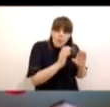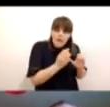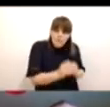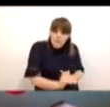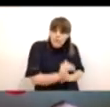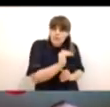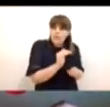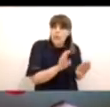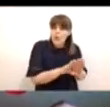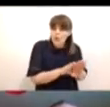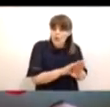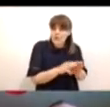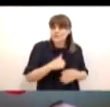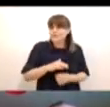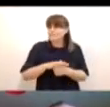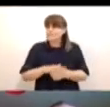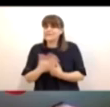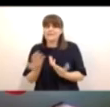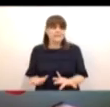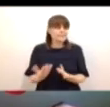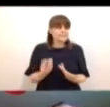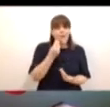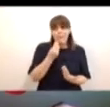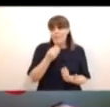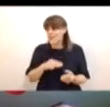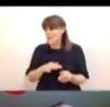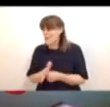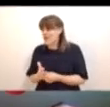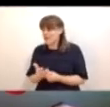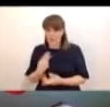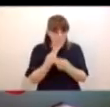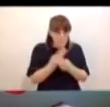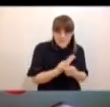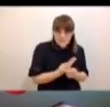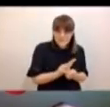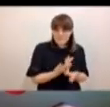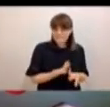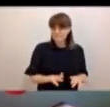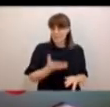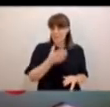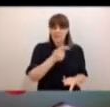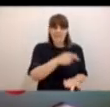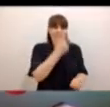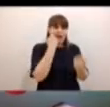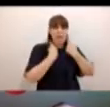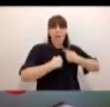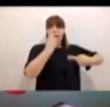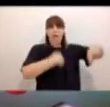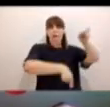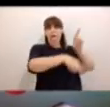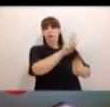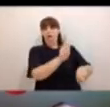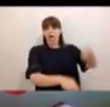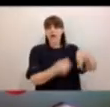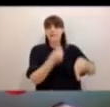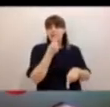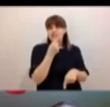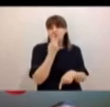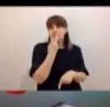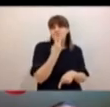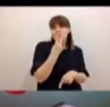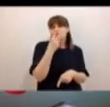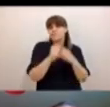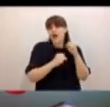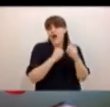estás súper estresado viendo qué vas a comer seguramente vas a ser poco paciente frente a lo mejor un berrinche de un niño pequeño de dos o tres años que está